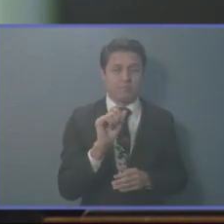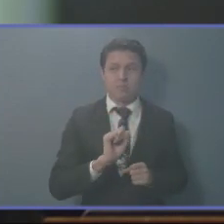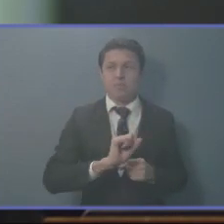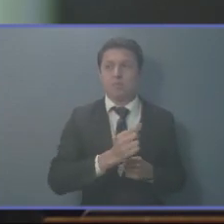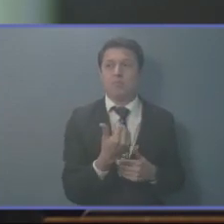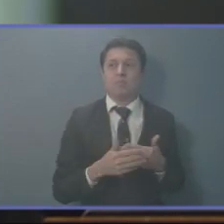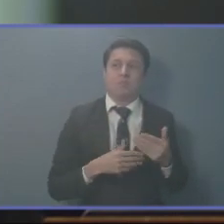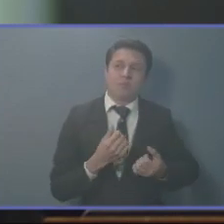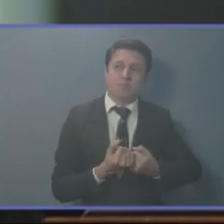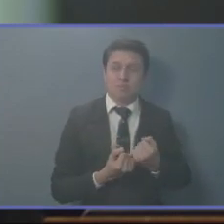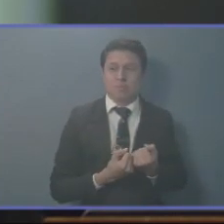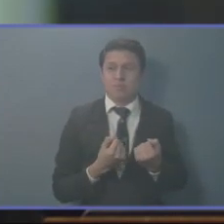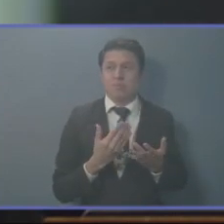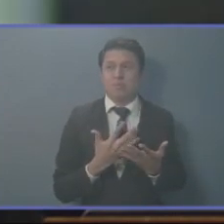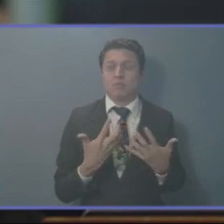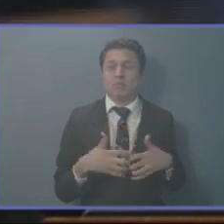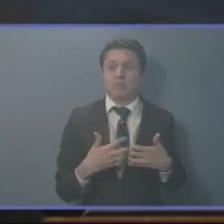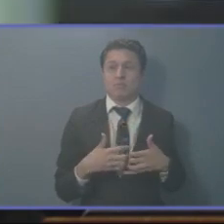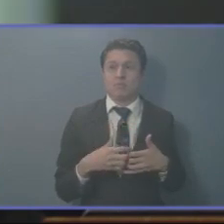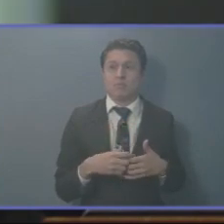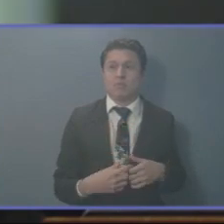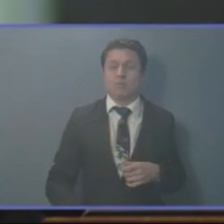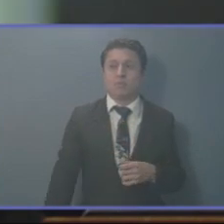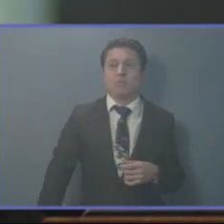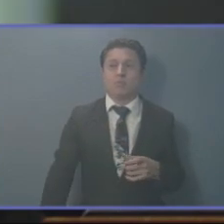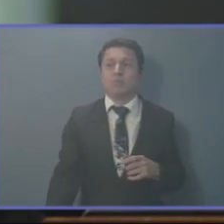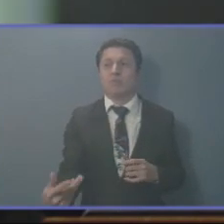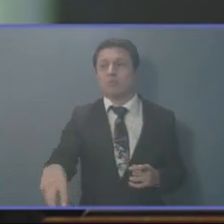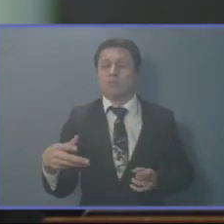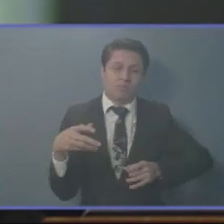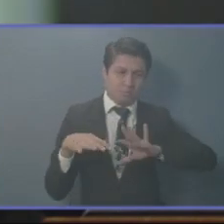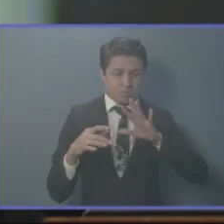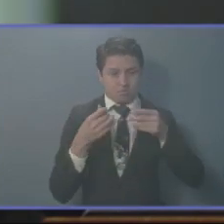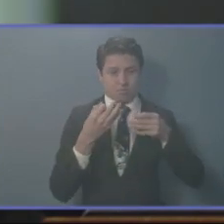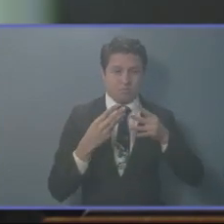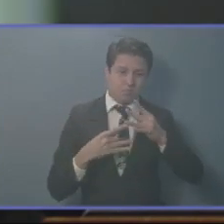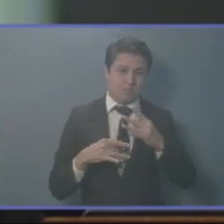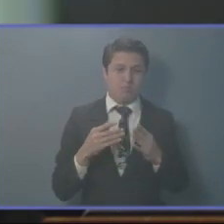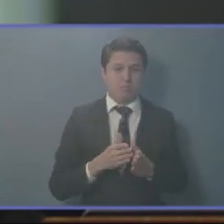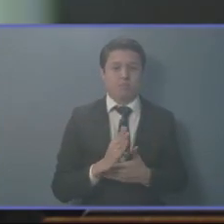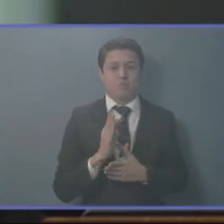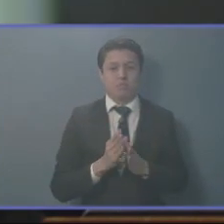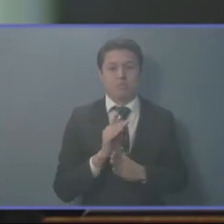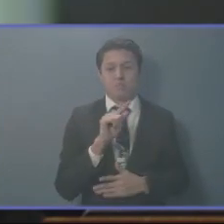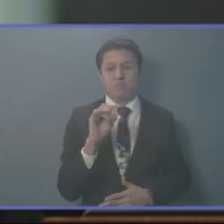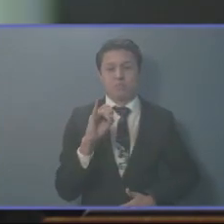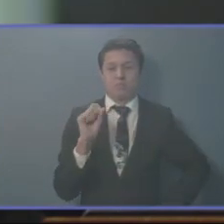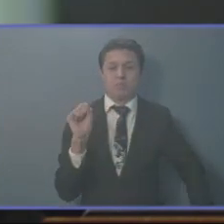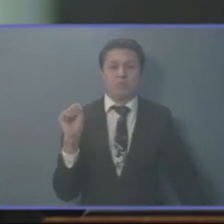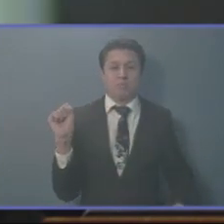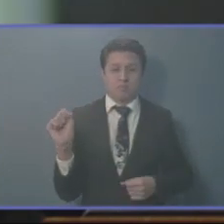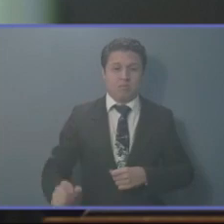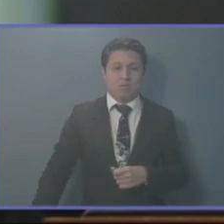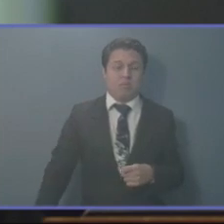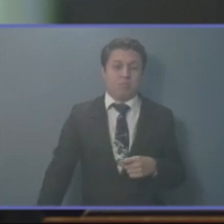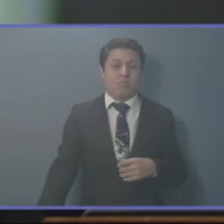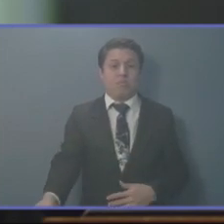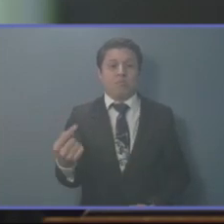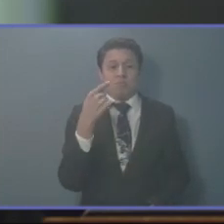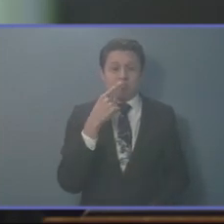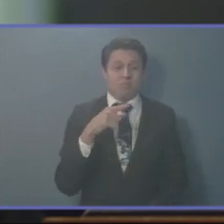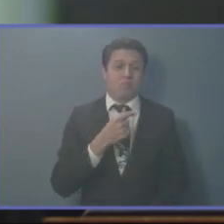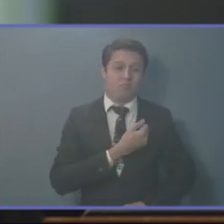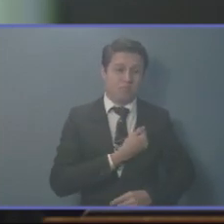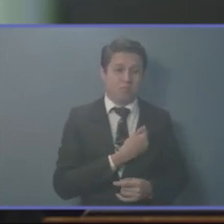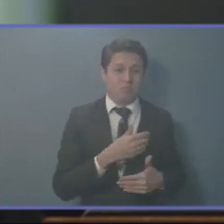recursos en favor de las micro, pequeñas y medianas empresas registradas como patronos en el Instituto Salvadoreño del Seguro Social y afectados por la crisis